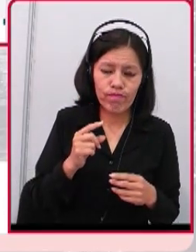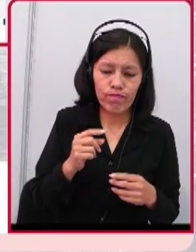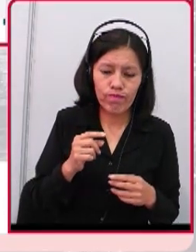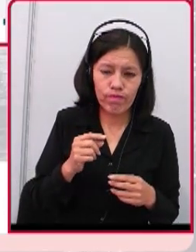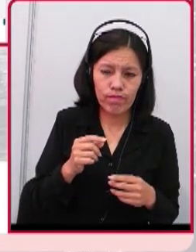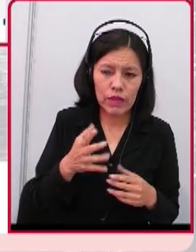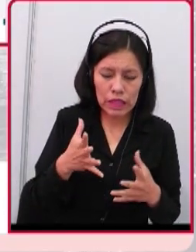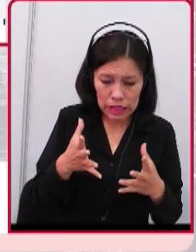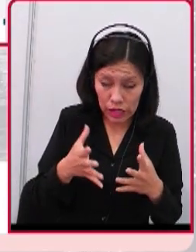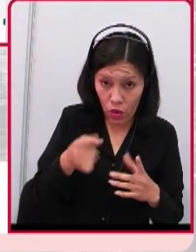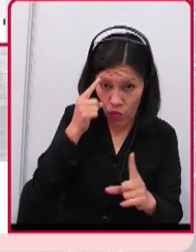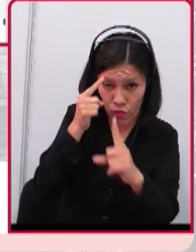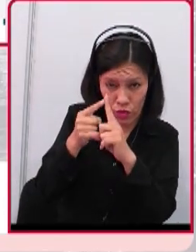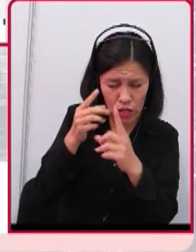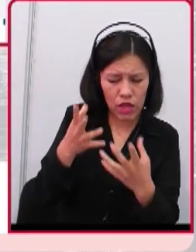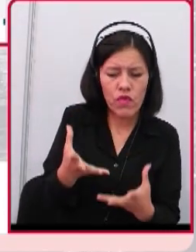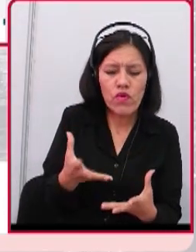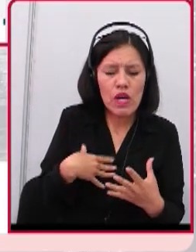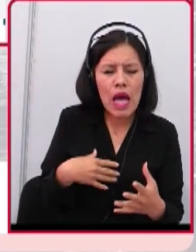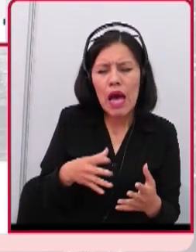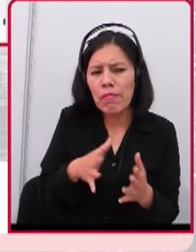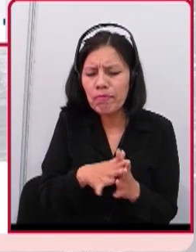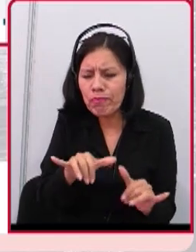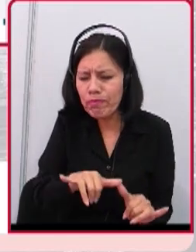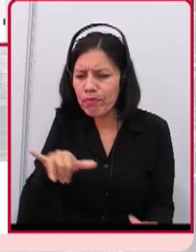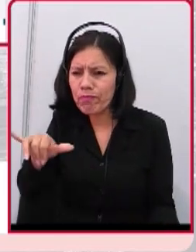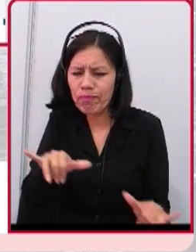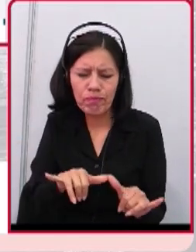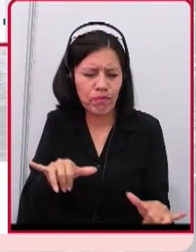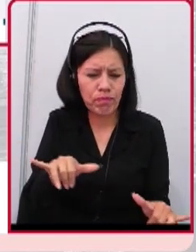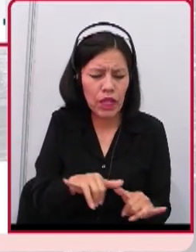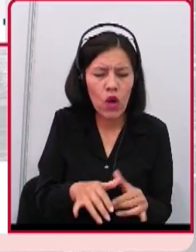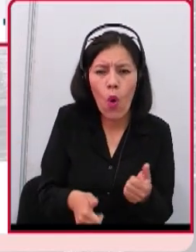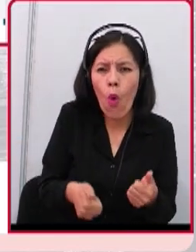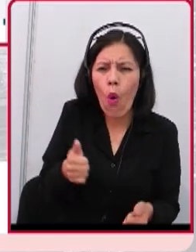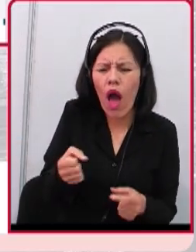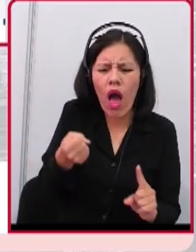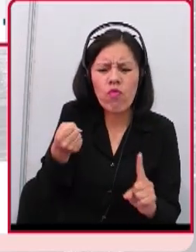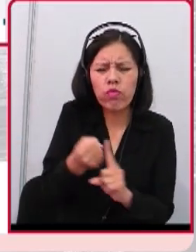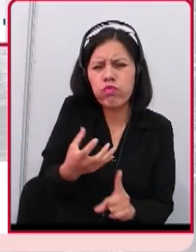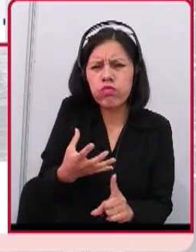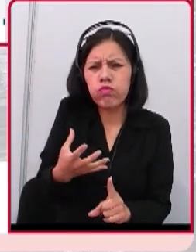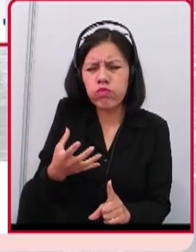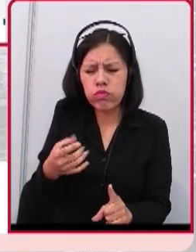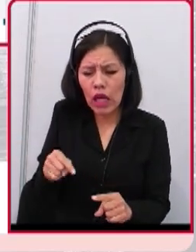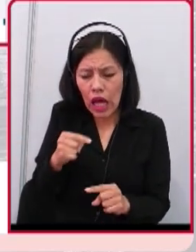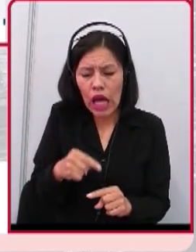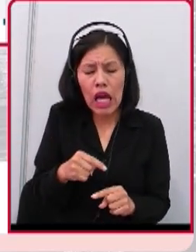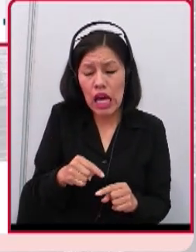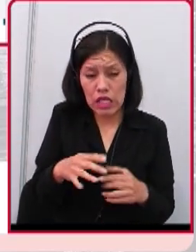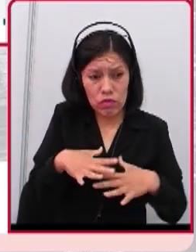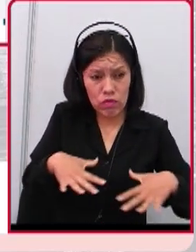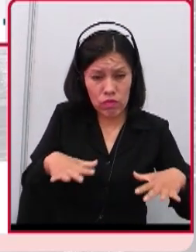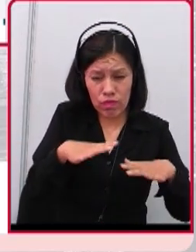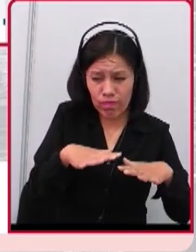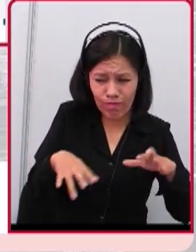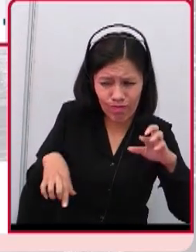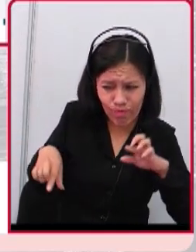medir, es decir, evaluar el impacto que está generando esta incertidumbre